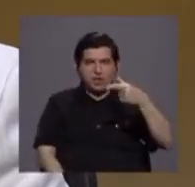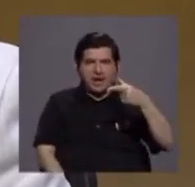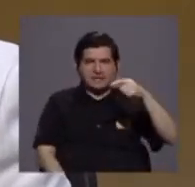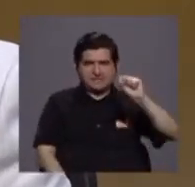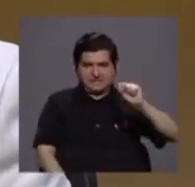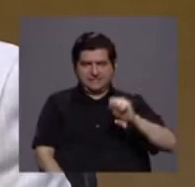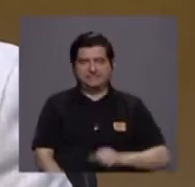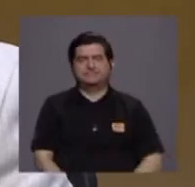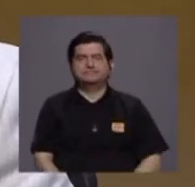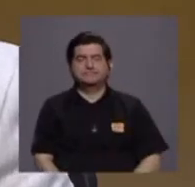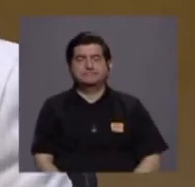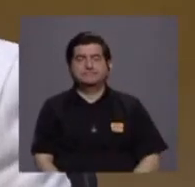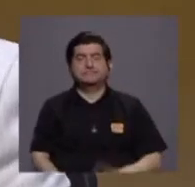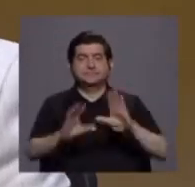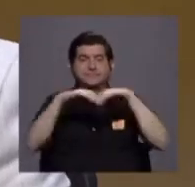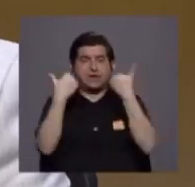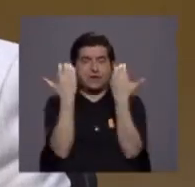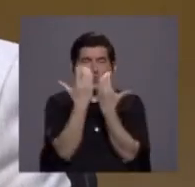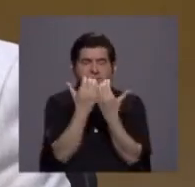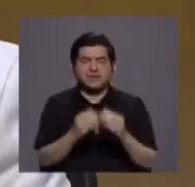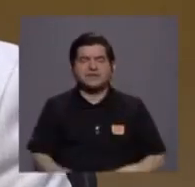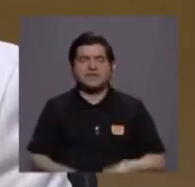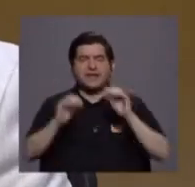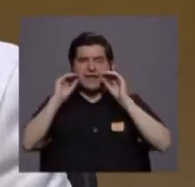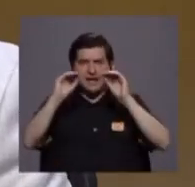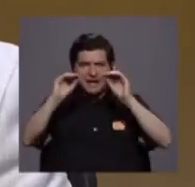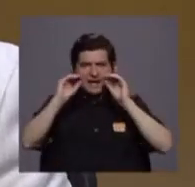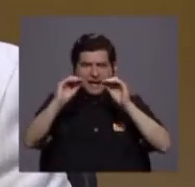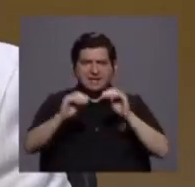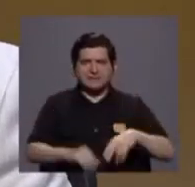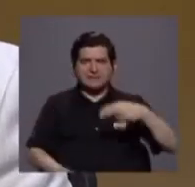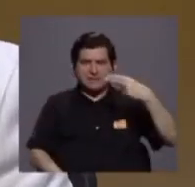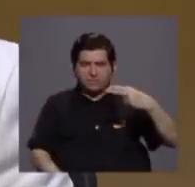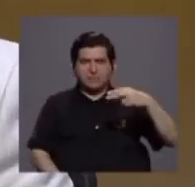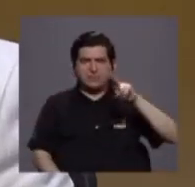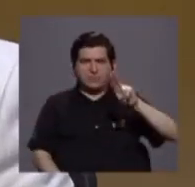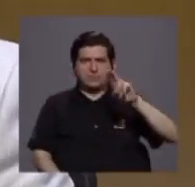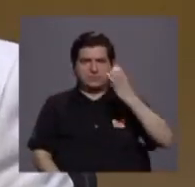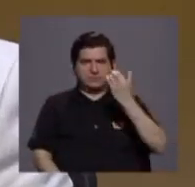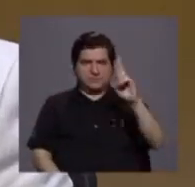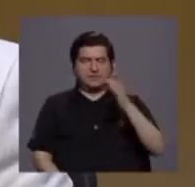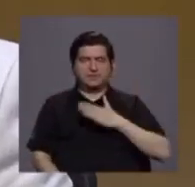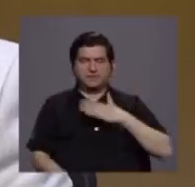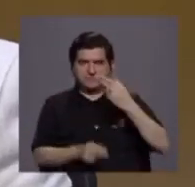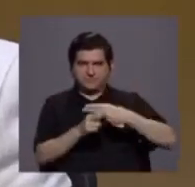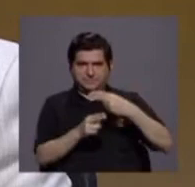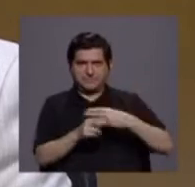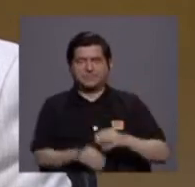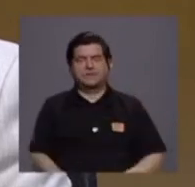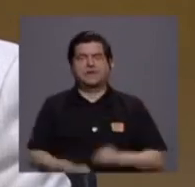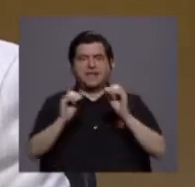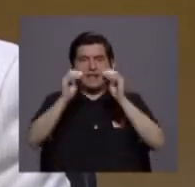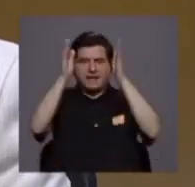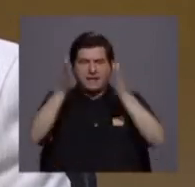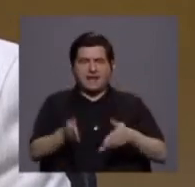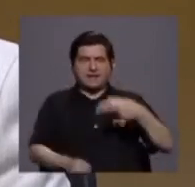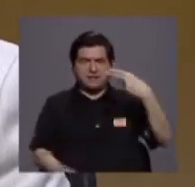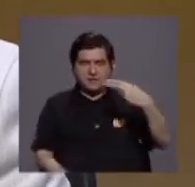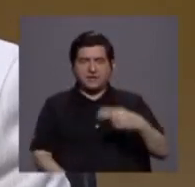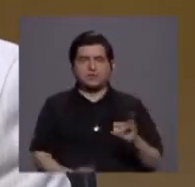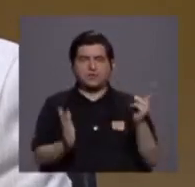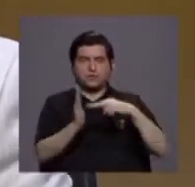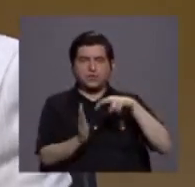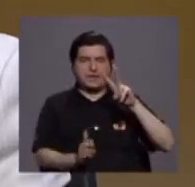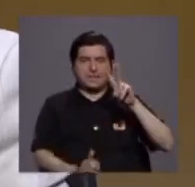Santamaría, que el Comité Consultivo de la Cátedra Humboldt de la UCR me había designado como catedrático Humboldt para el año